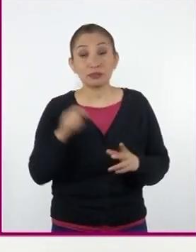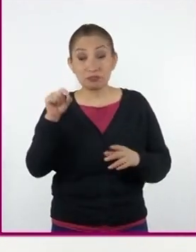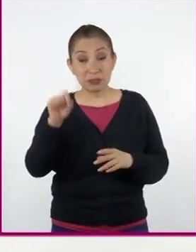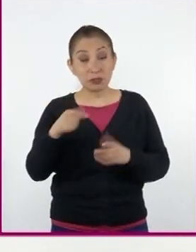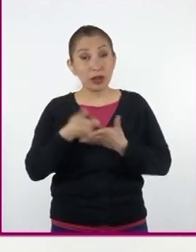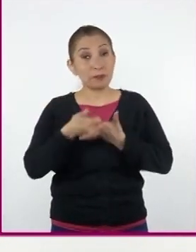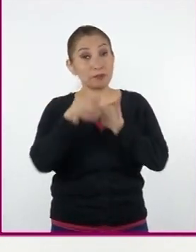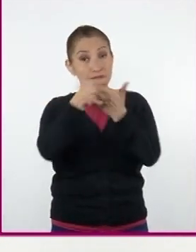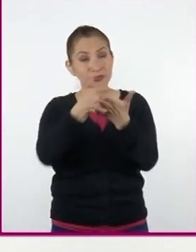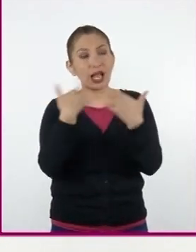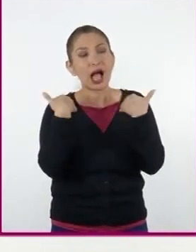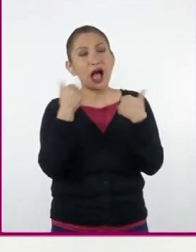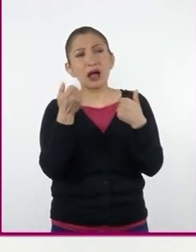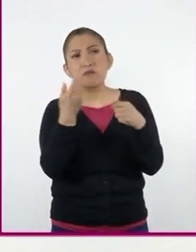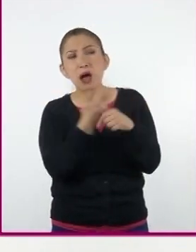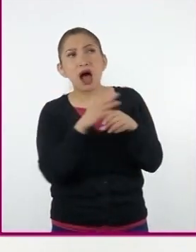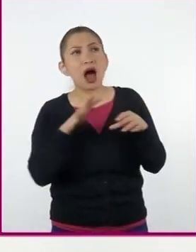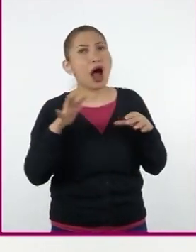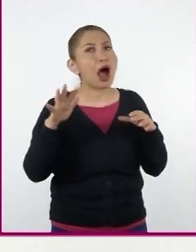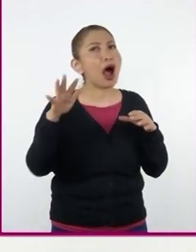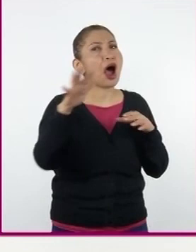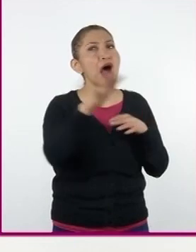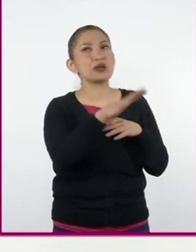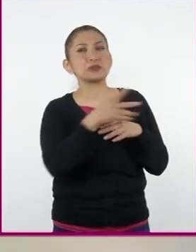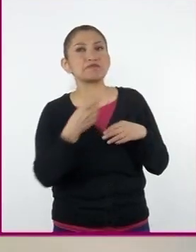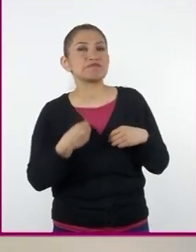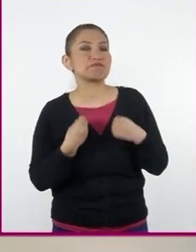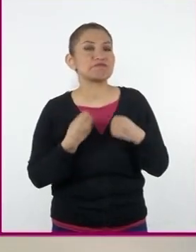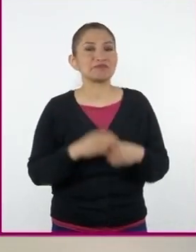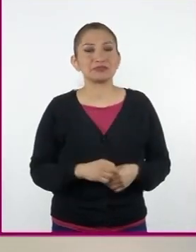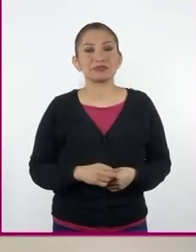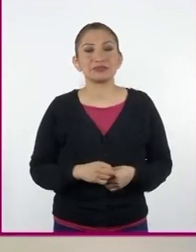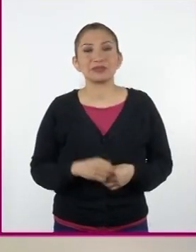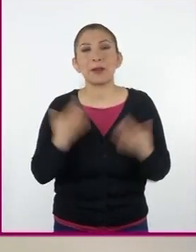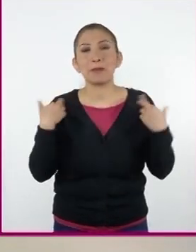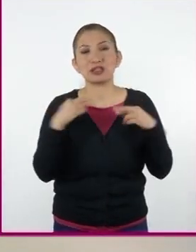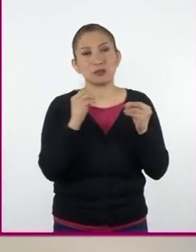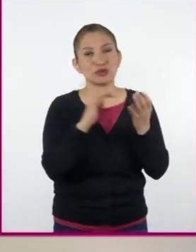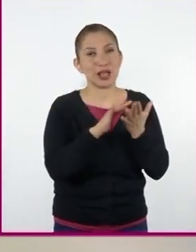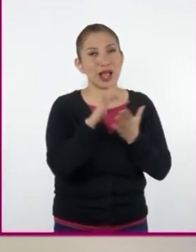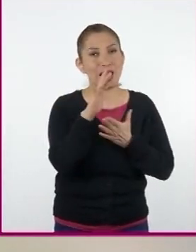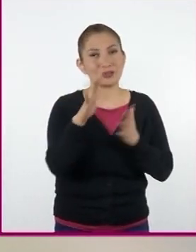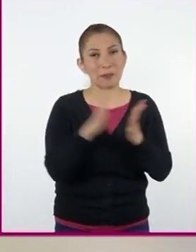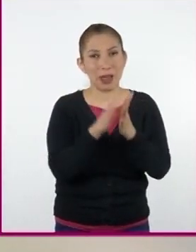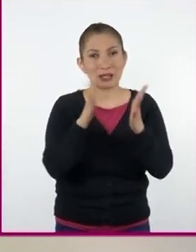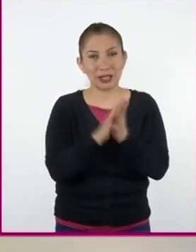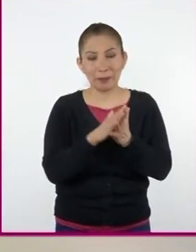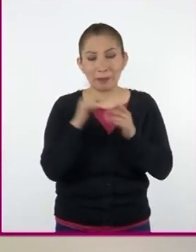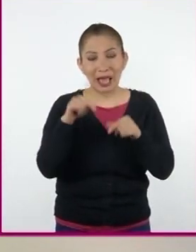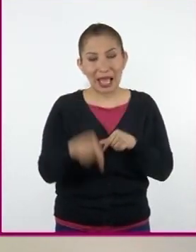de ella podemos comprender los fenómenos que nos rodean. Maestro,